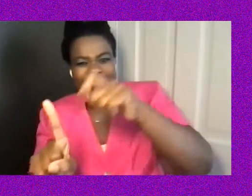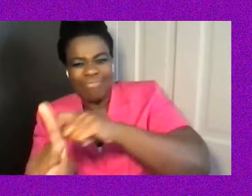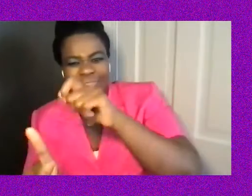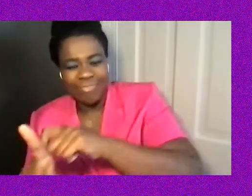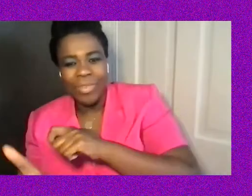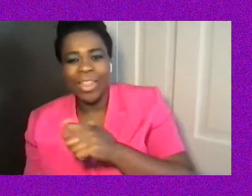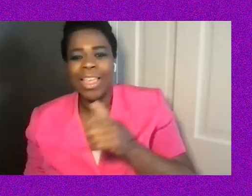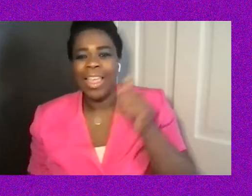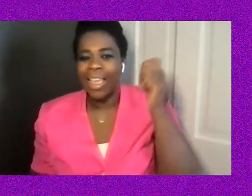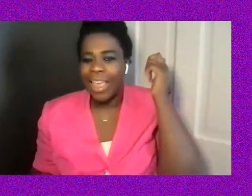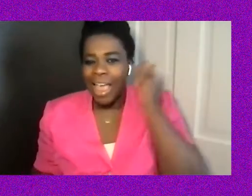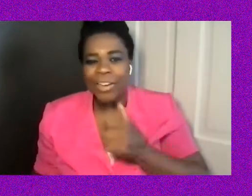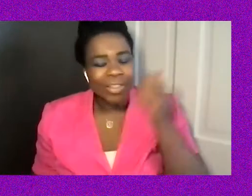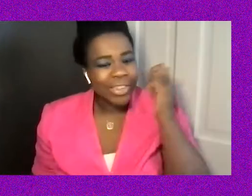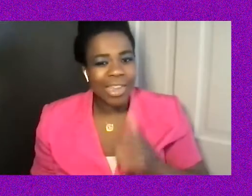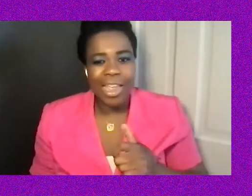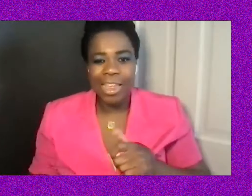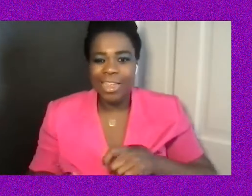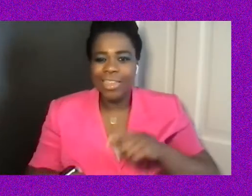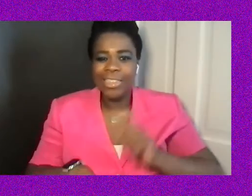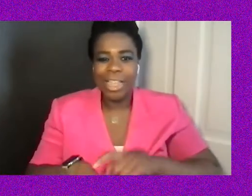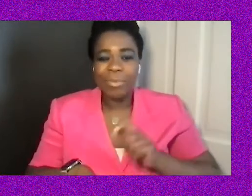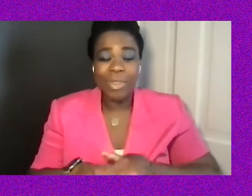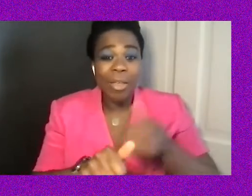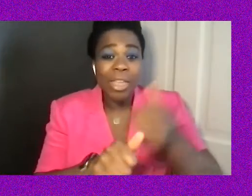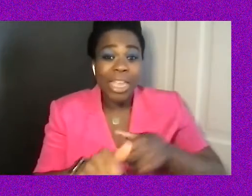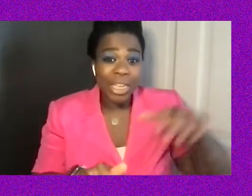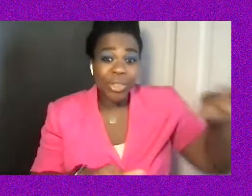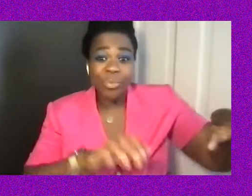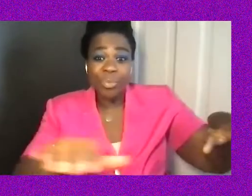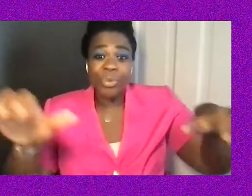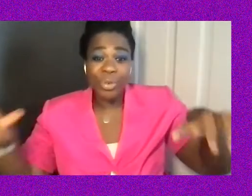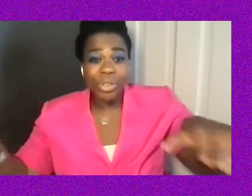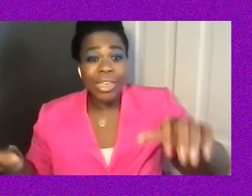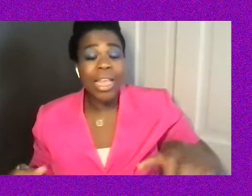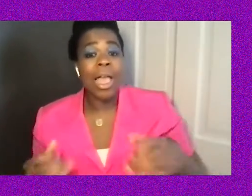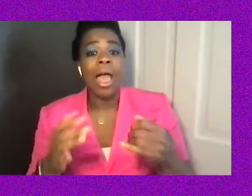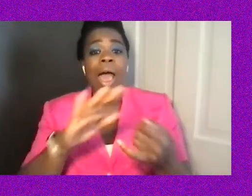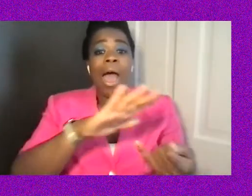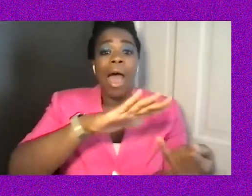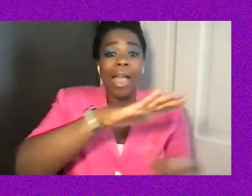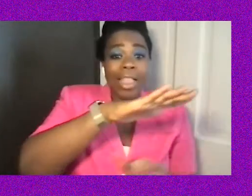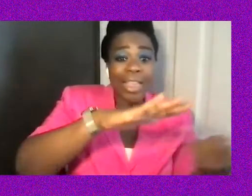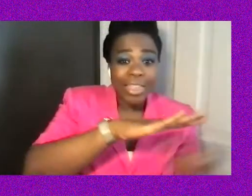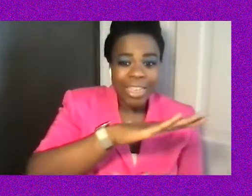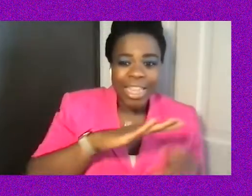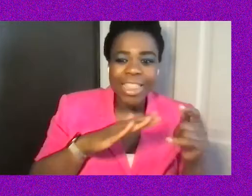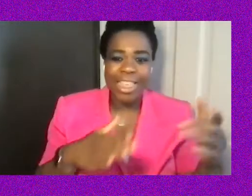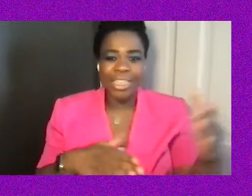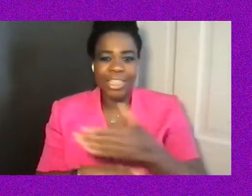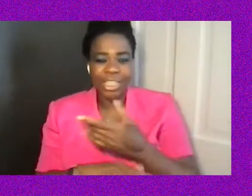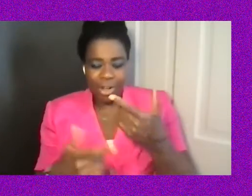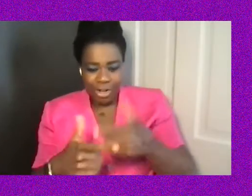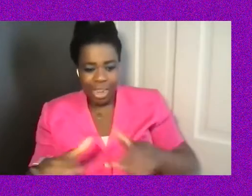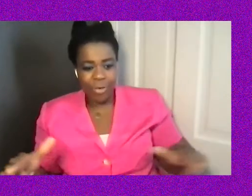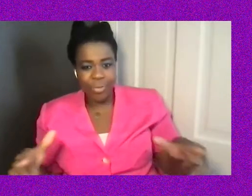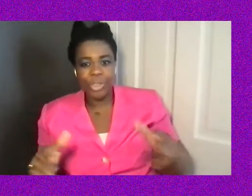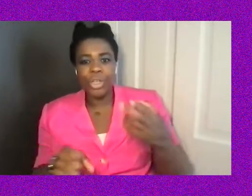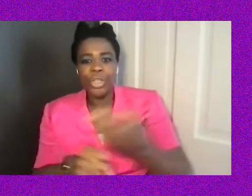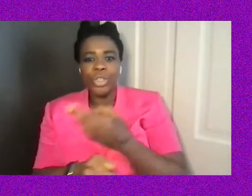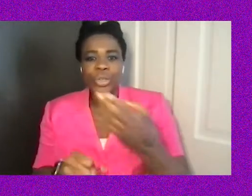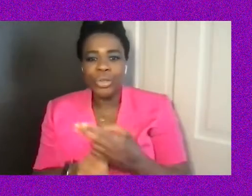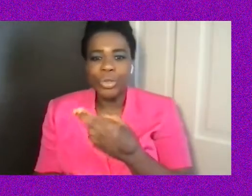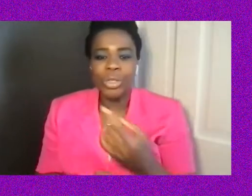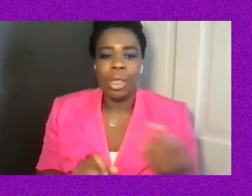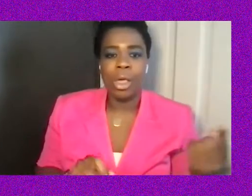que parar con sus ataques a esa hora todos los días y todos los vecinos se